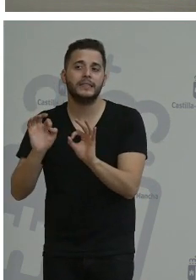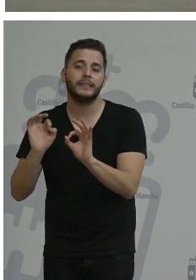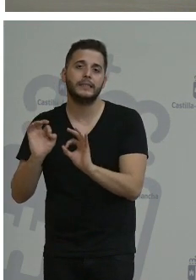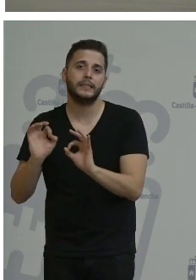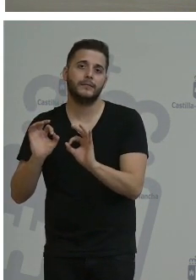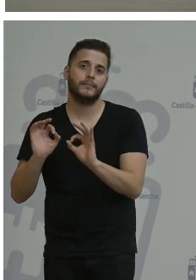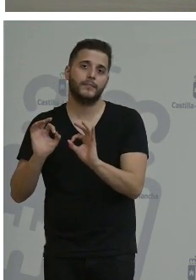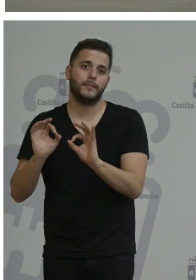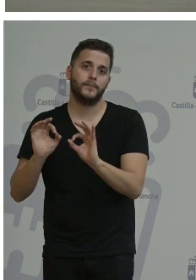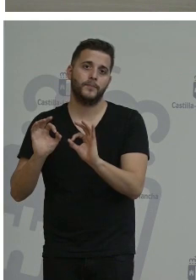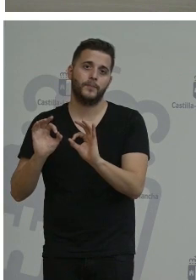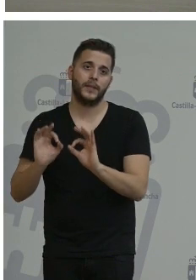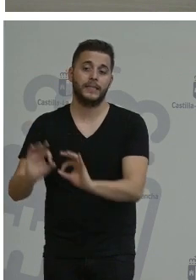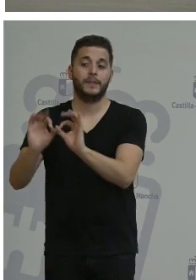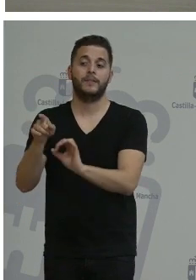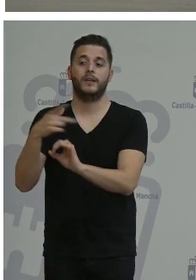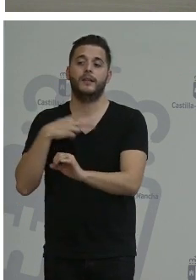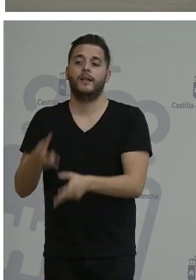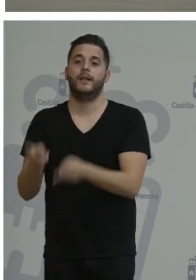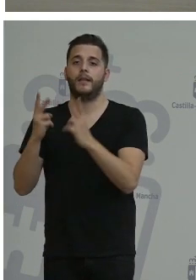libres.